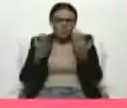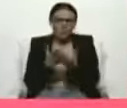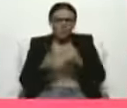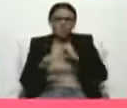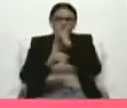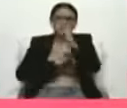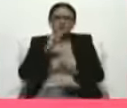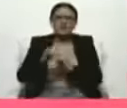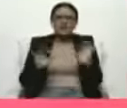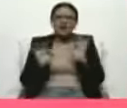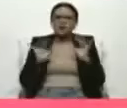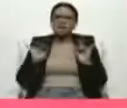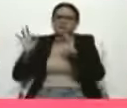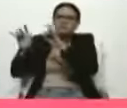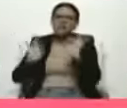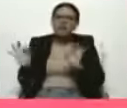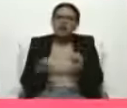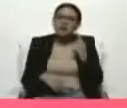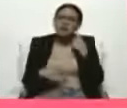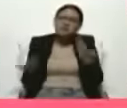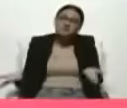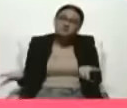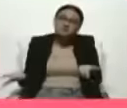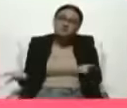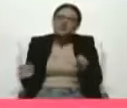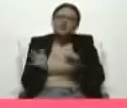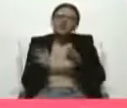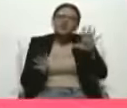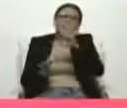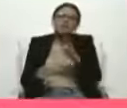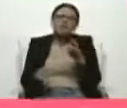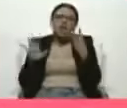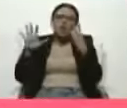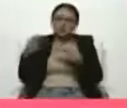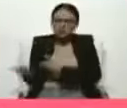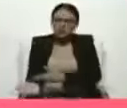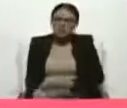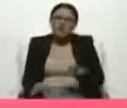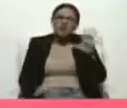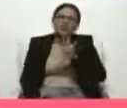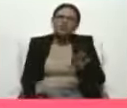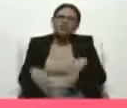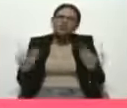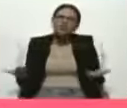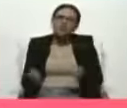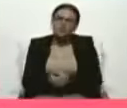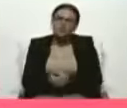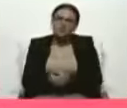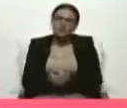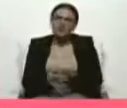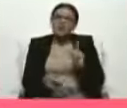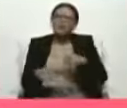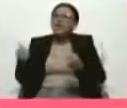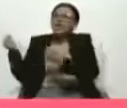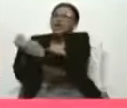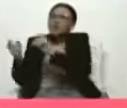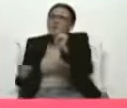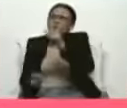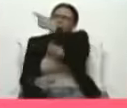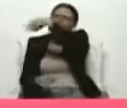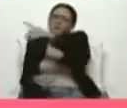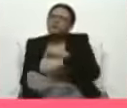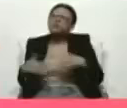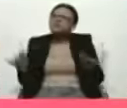de 8 millones, déjalo así. ¿Sabe por qué dicen 8 millones? Porque con eso cobraban los Capriles, los Borges, los